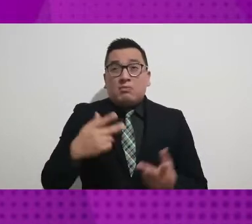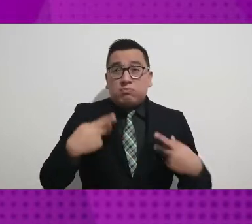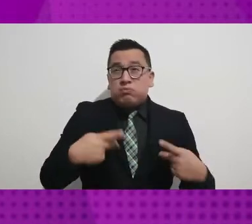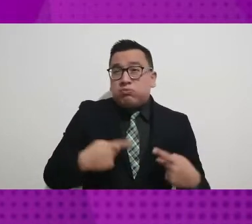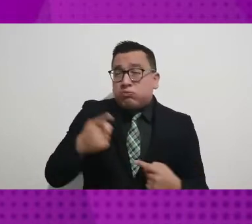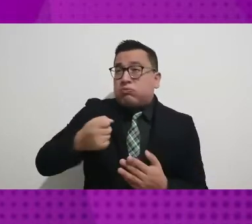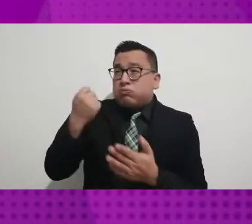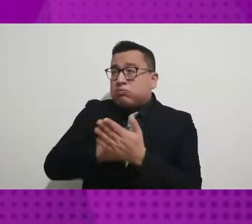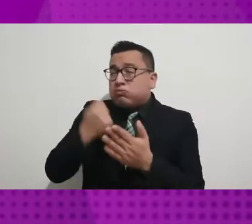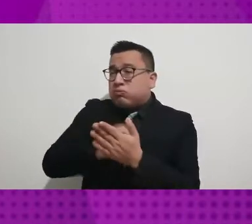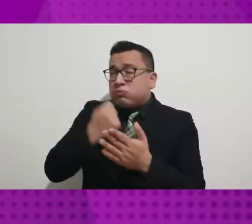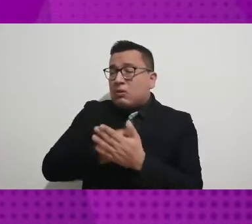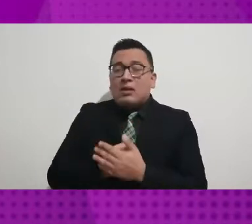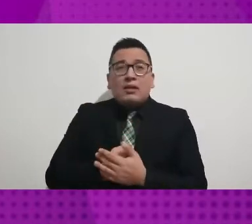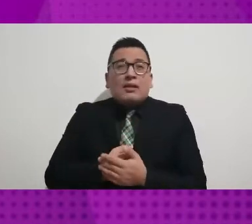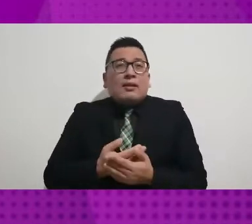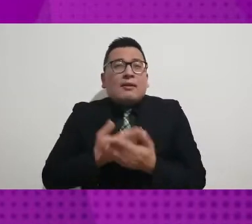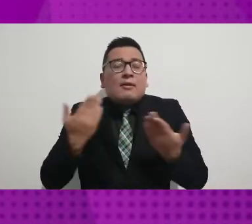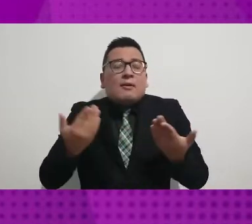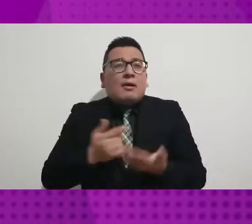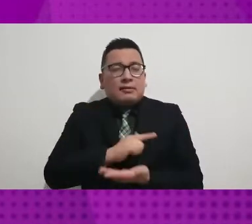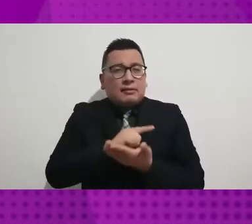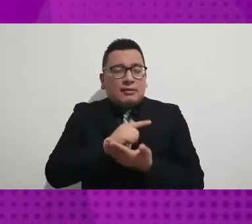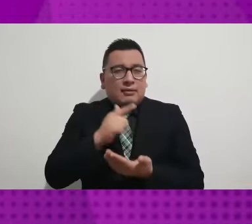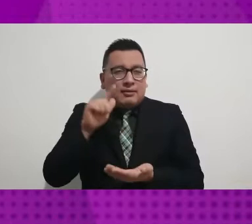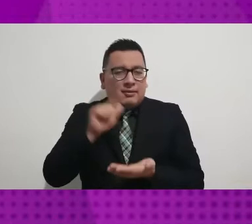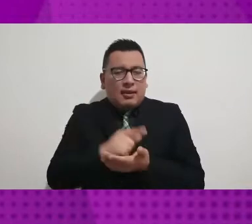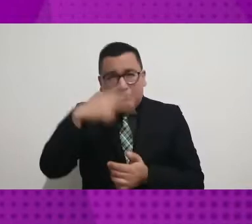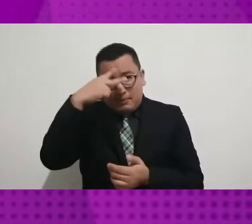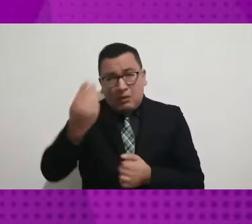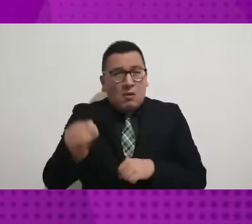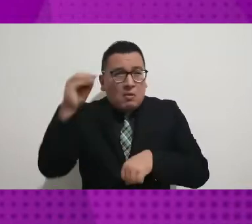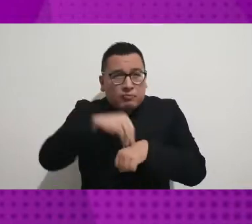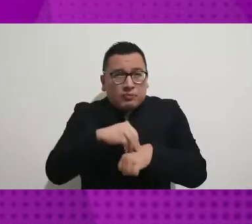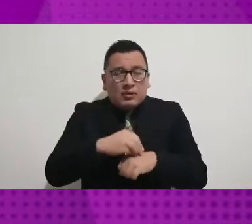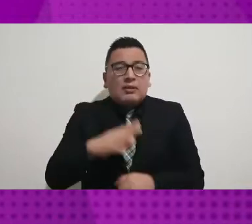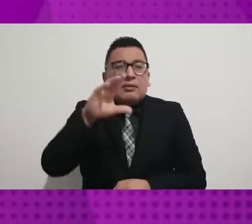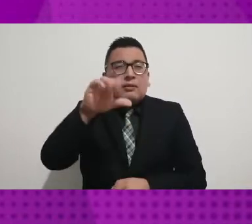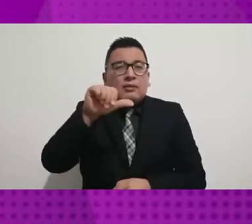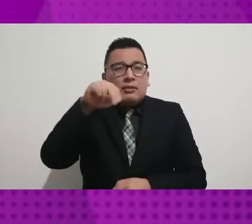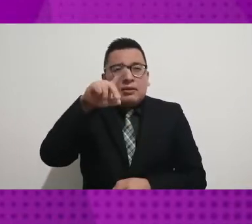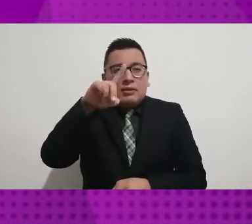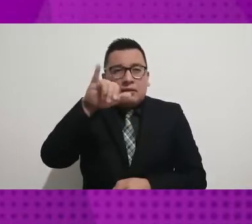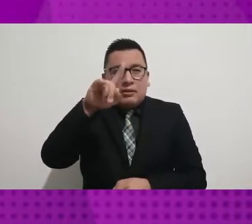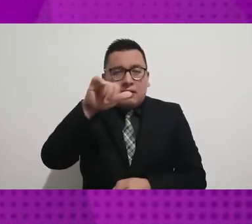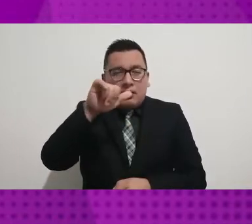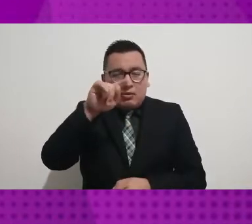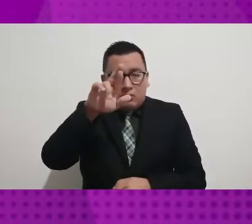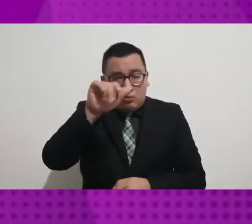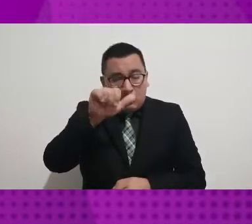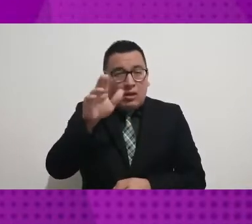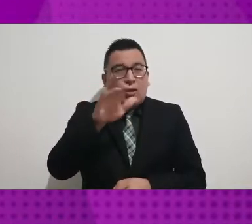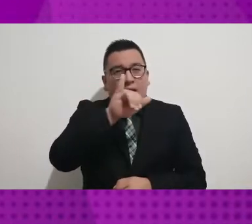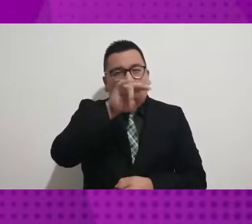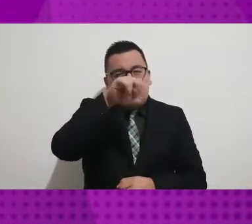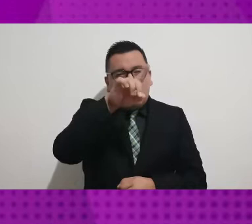exigencias ciudadanas, se incorporó en la Constitución mexicana la figura de las candidaturas independientes, o también conocidas como